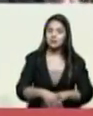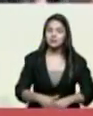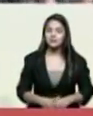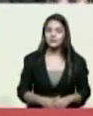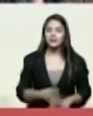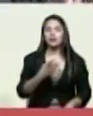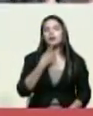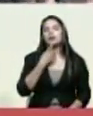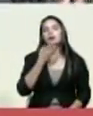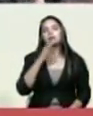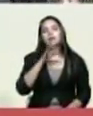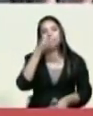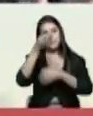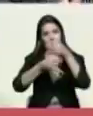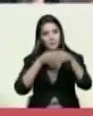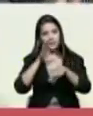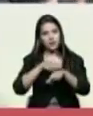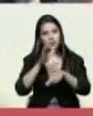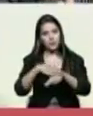por qué.